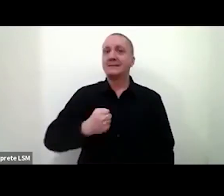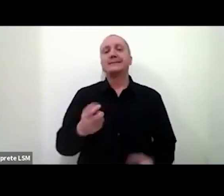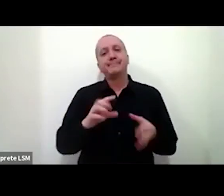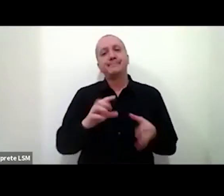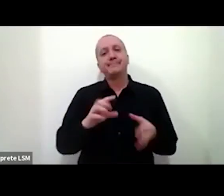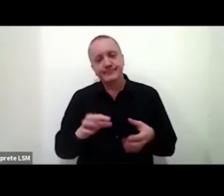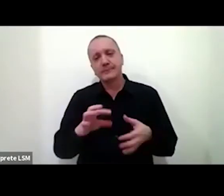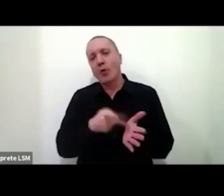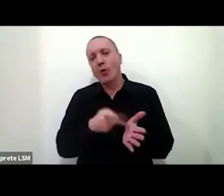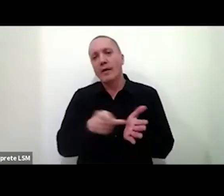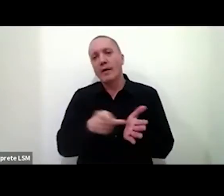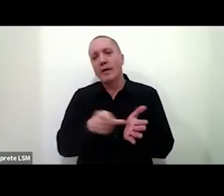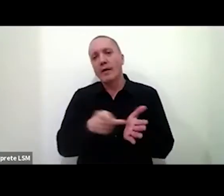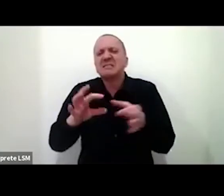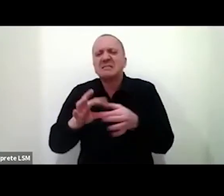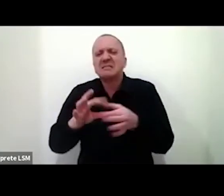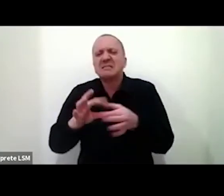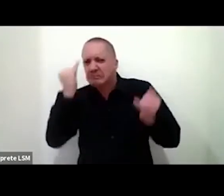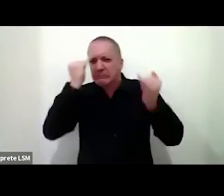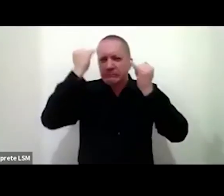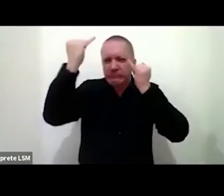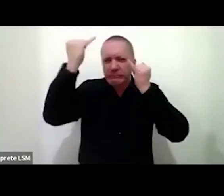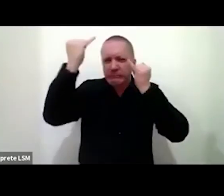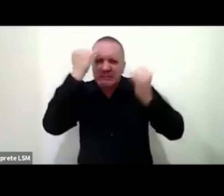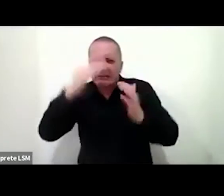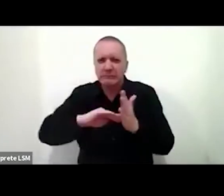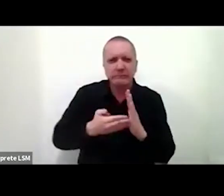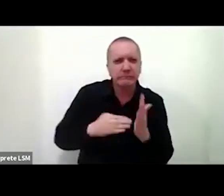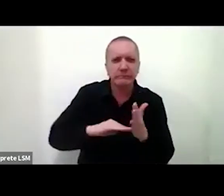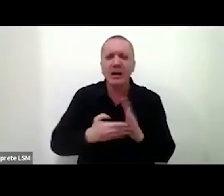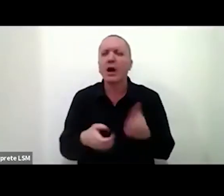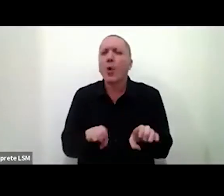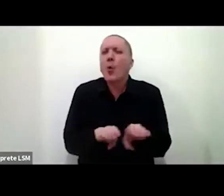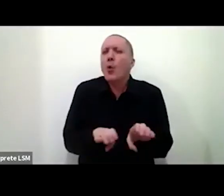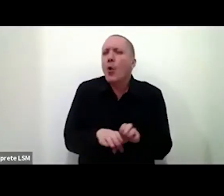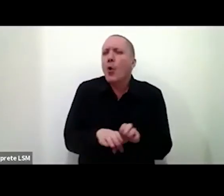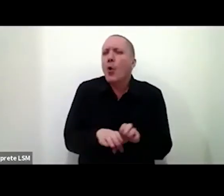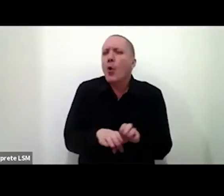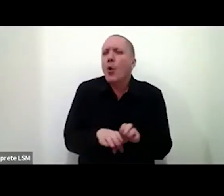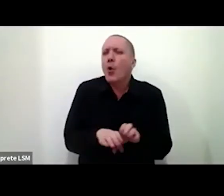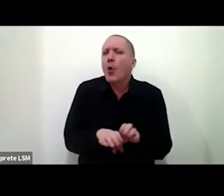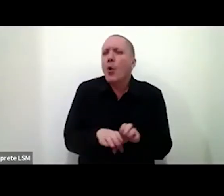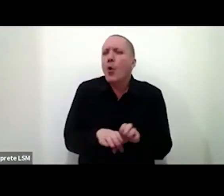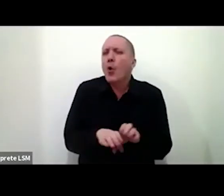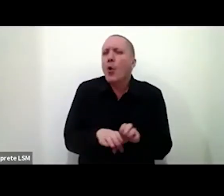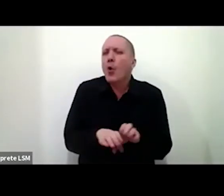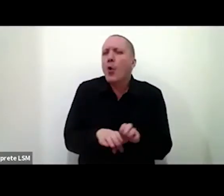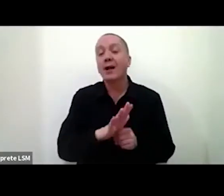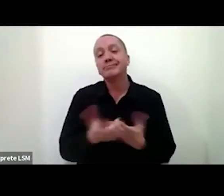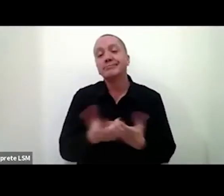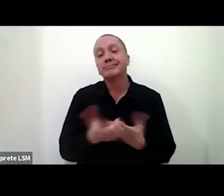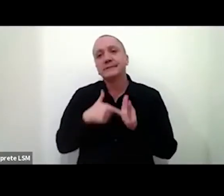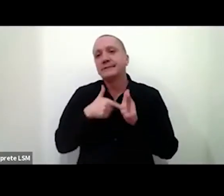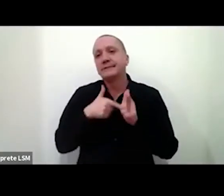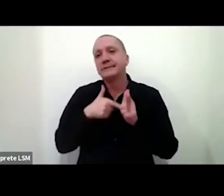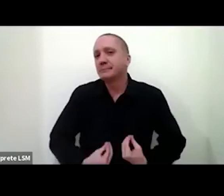que tenemos para lo que mejor nos sale, sobrevivir. Sobrevivir a la adversidad como sea, como dé